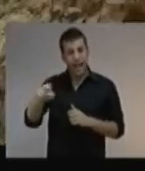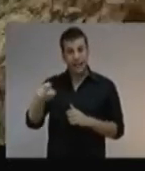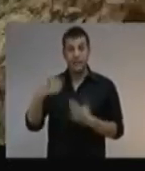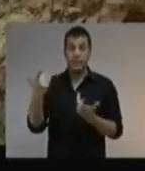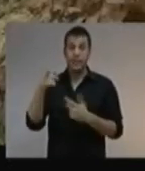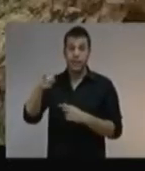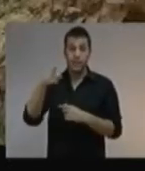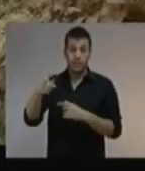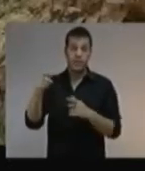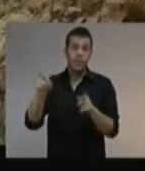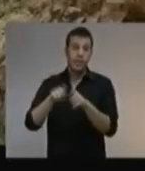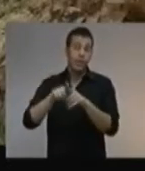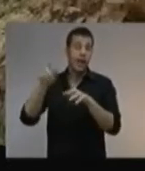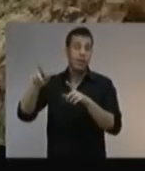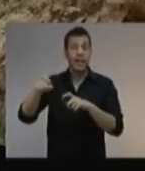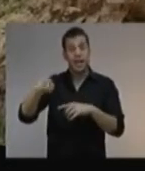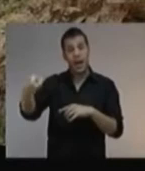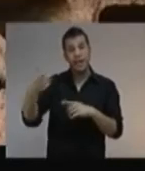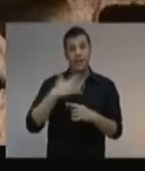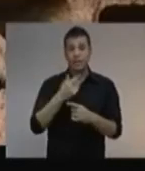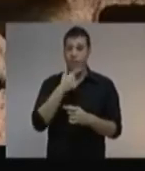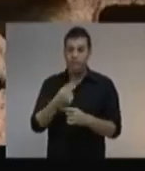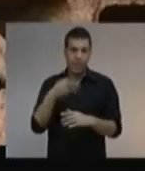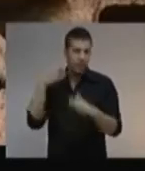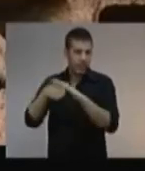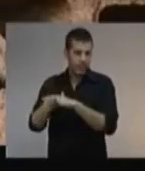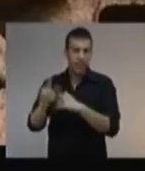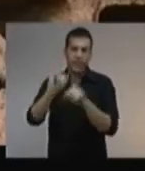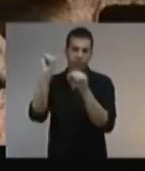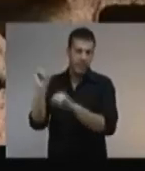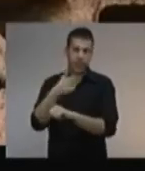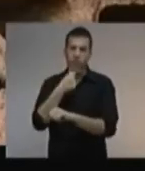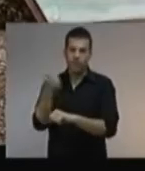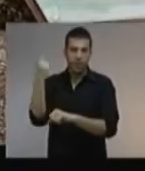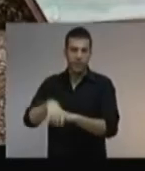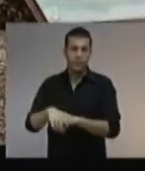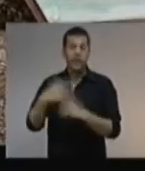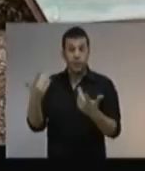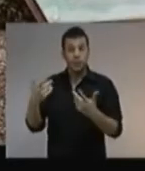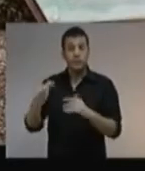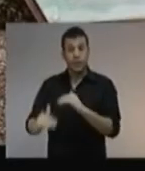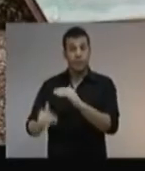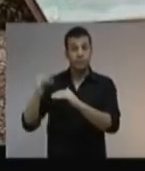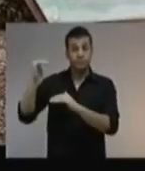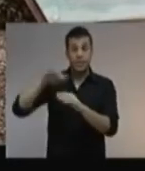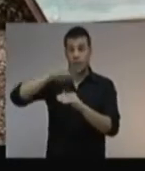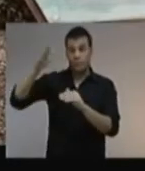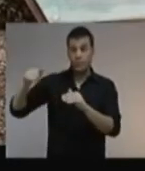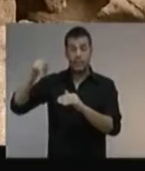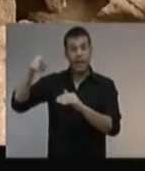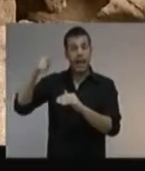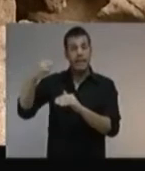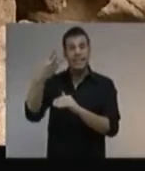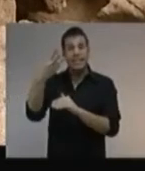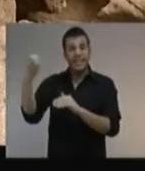fortificado puesto que se construye en un lugar de difícil acceso y fácil defensa. Para ello excavaron en lo alto de las montañas más de